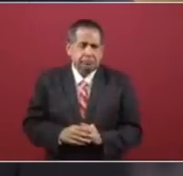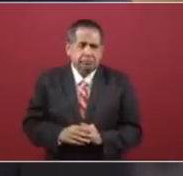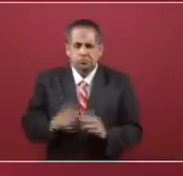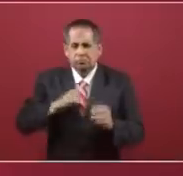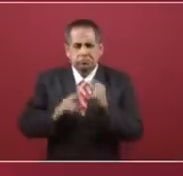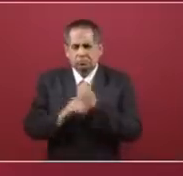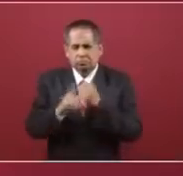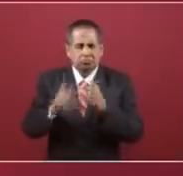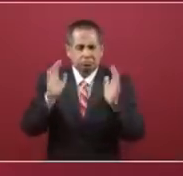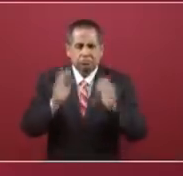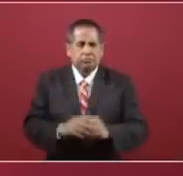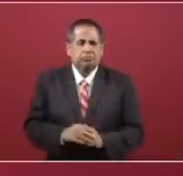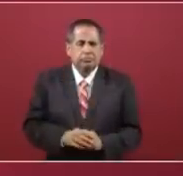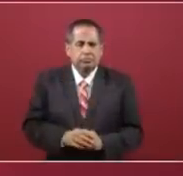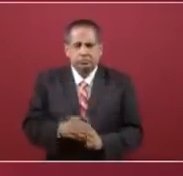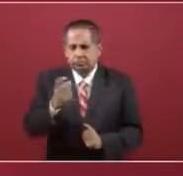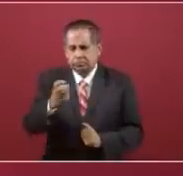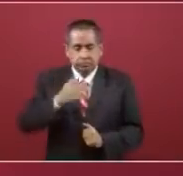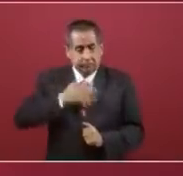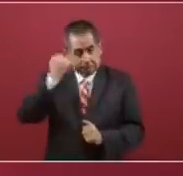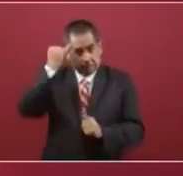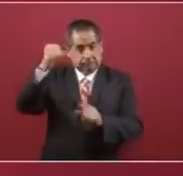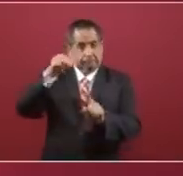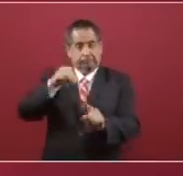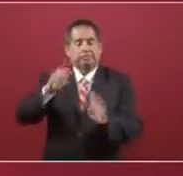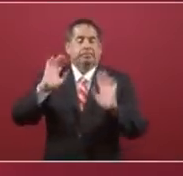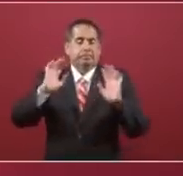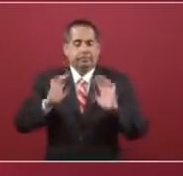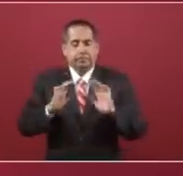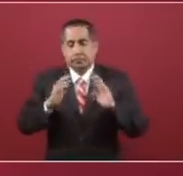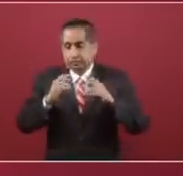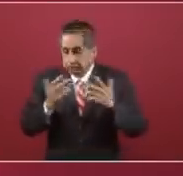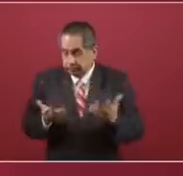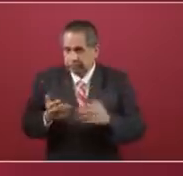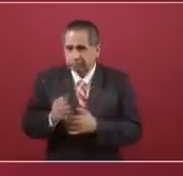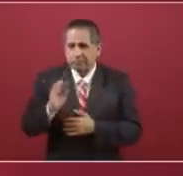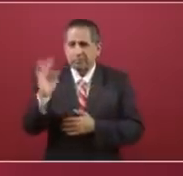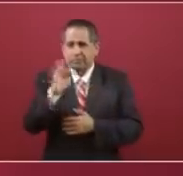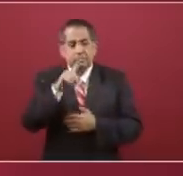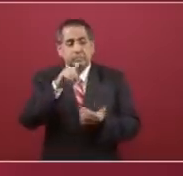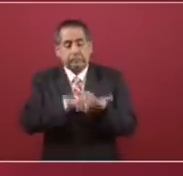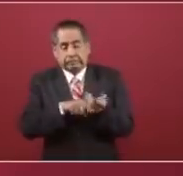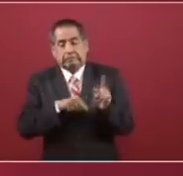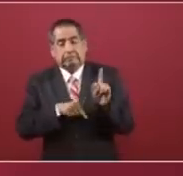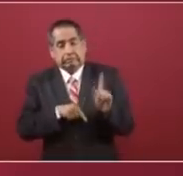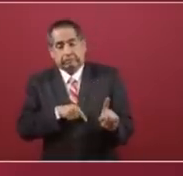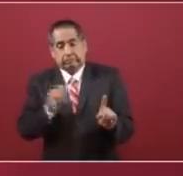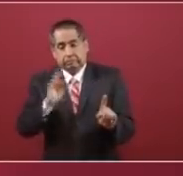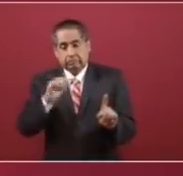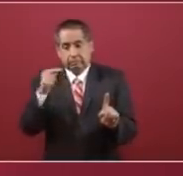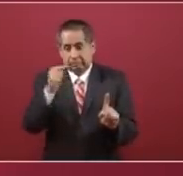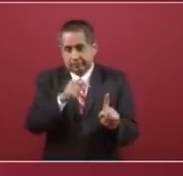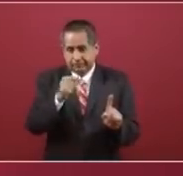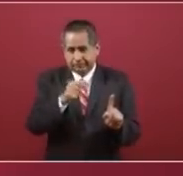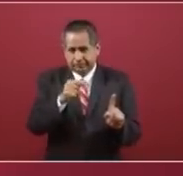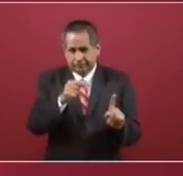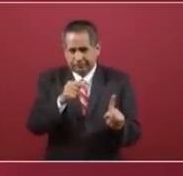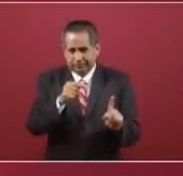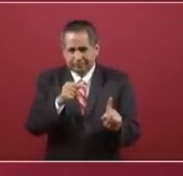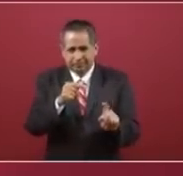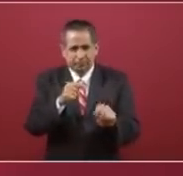no hay problema. Ese es mi punto de vista, pues. Ahora, si es una gente este